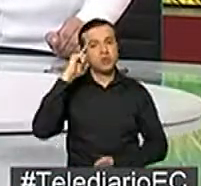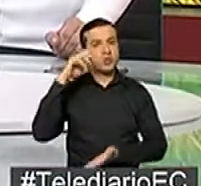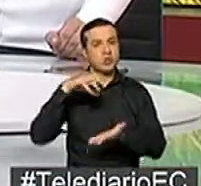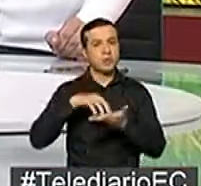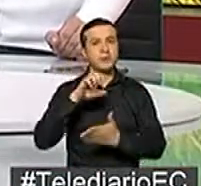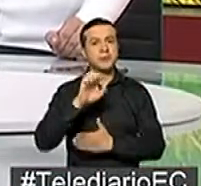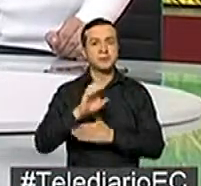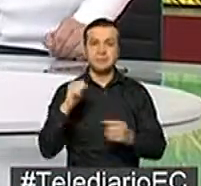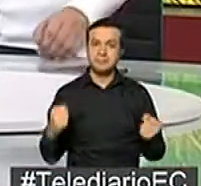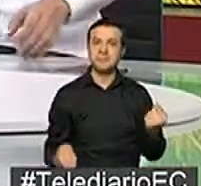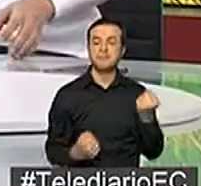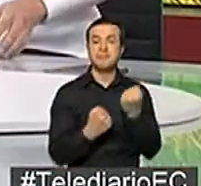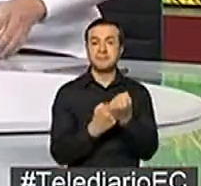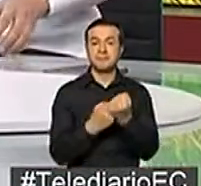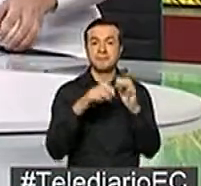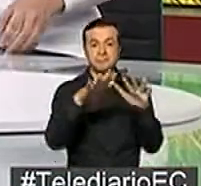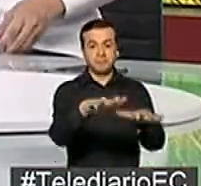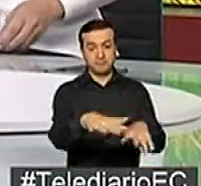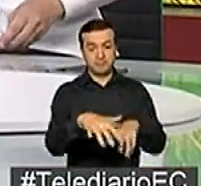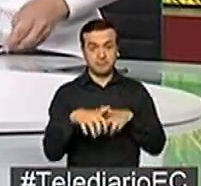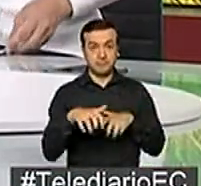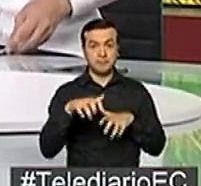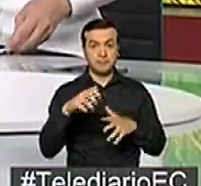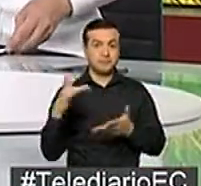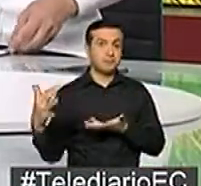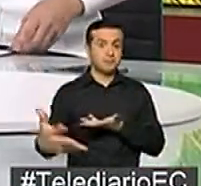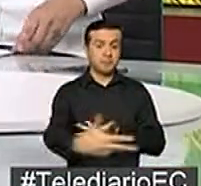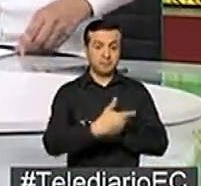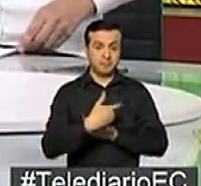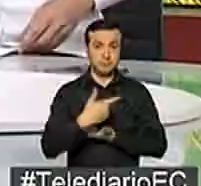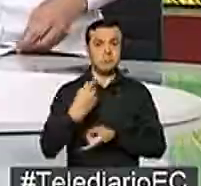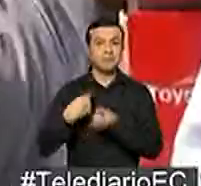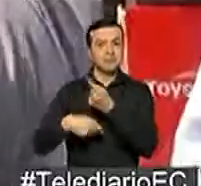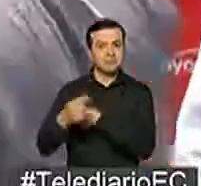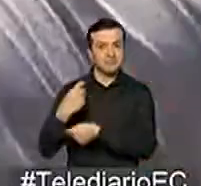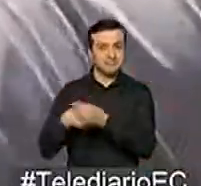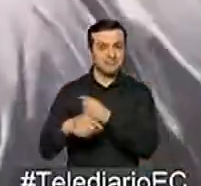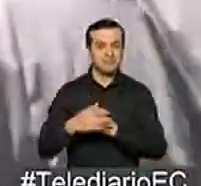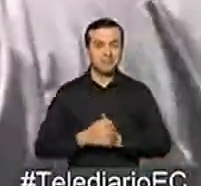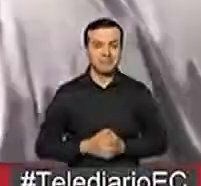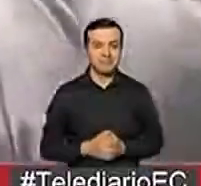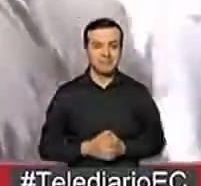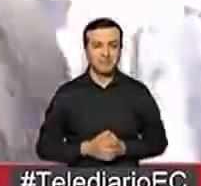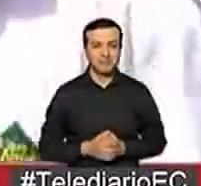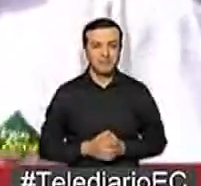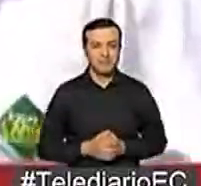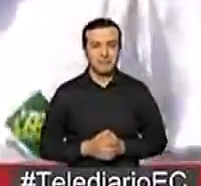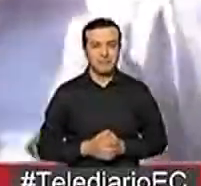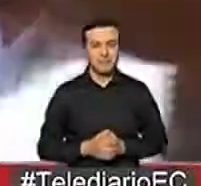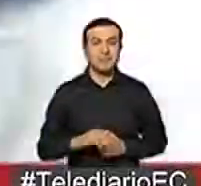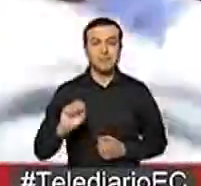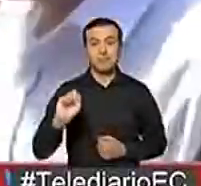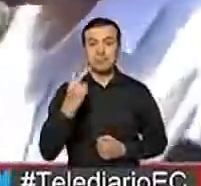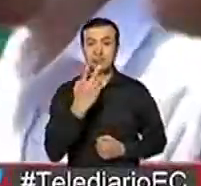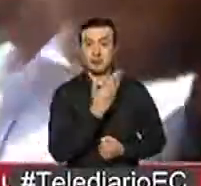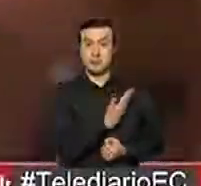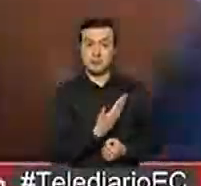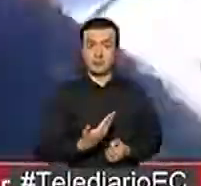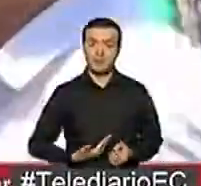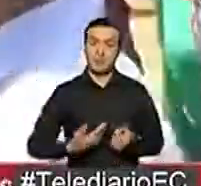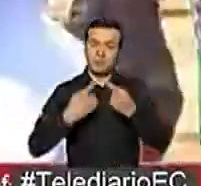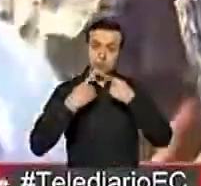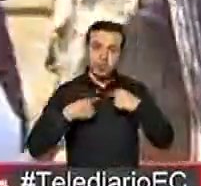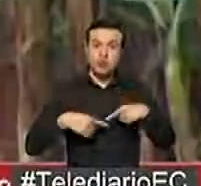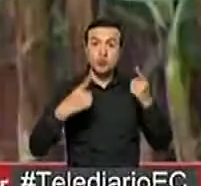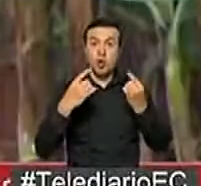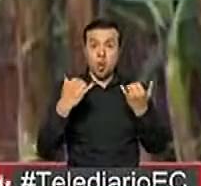para facilitar la siembra, cosecha y comercialización del grano. Gracias, Nicolás. El segundo mandatario aseguró que el